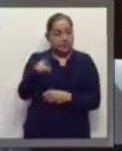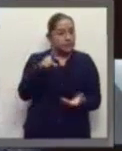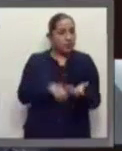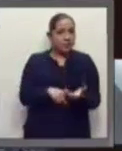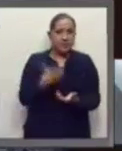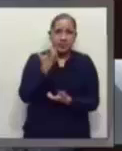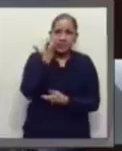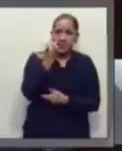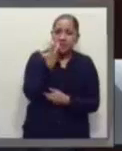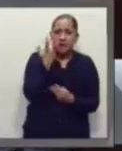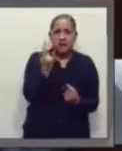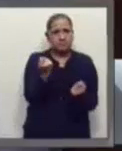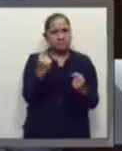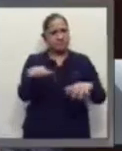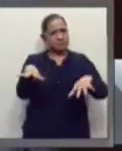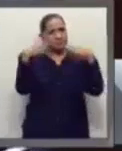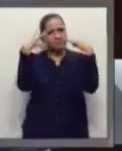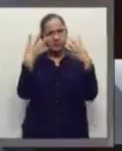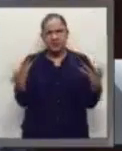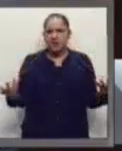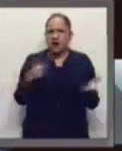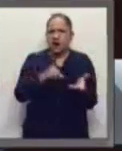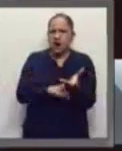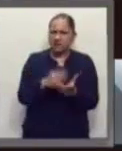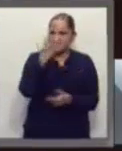se necesita mucha